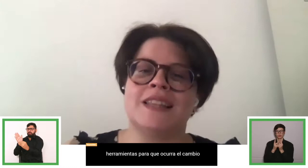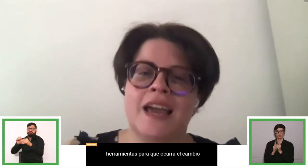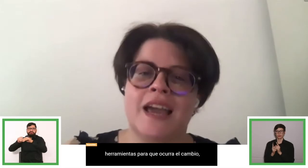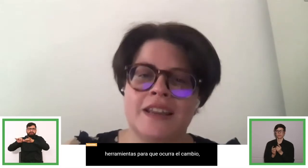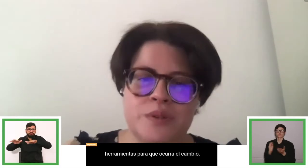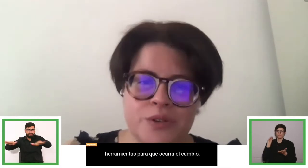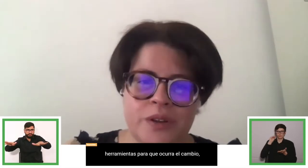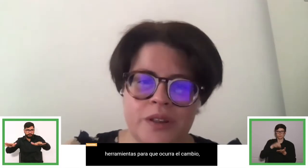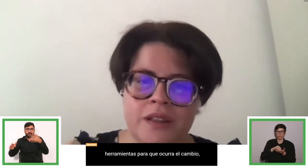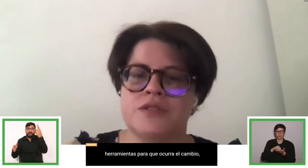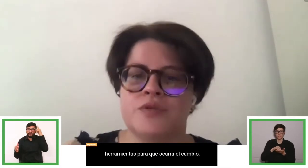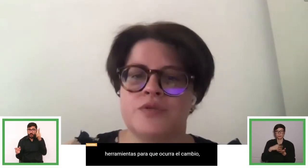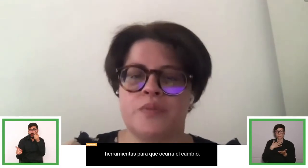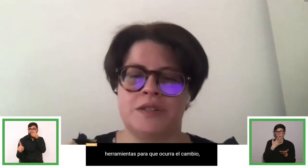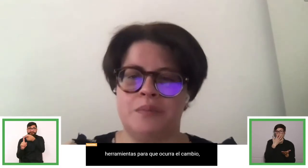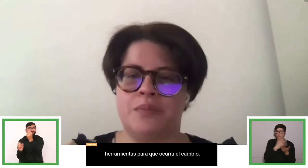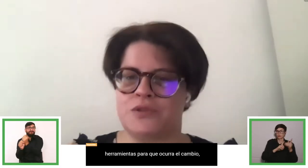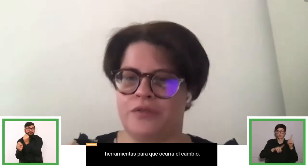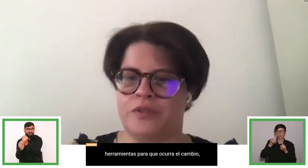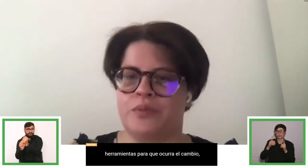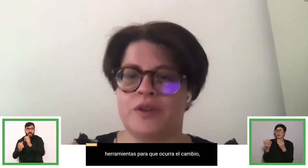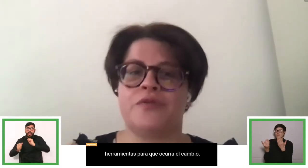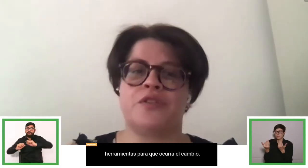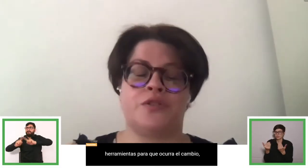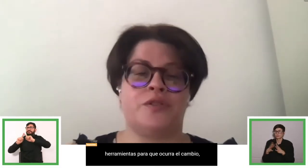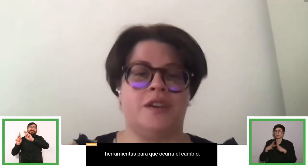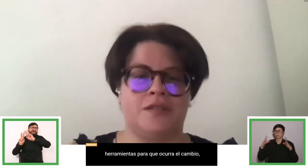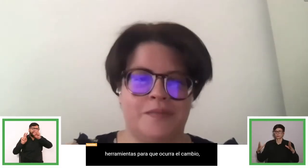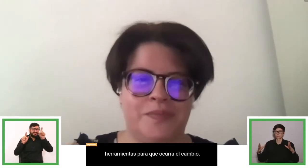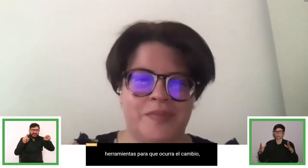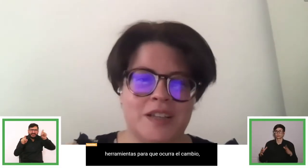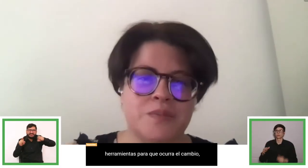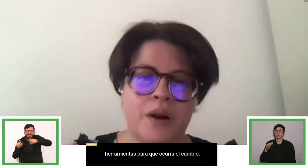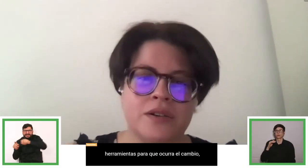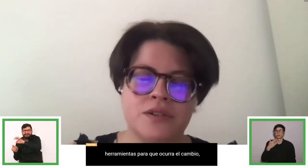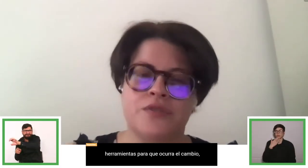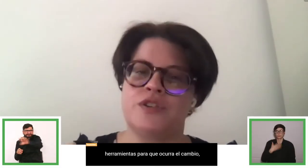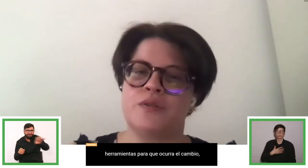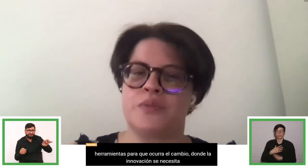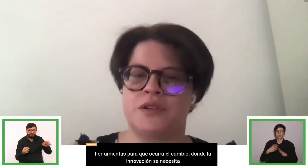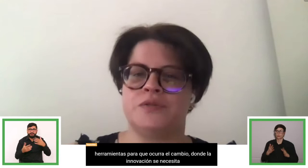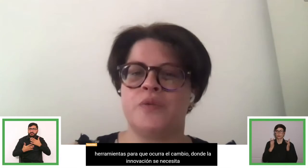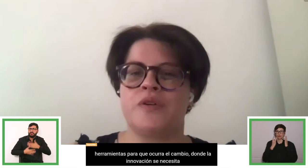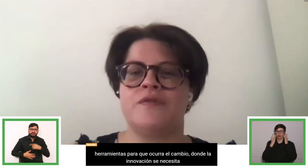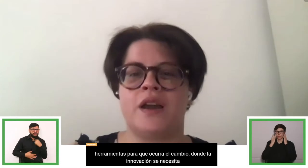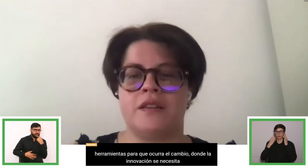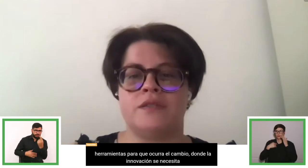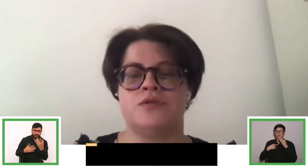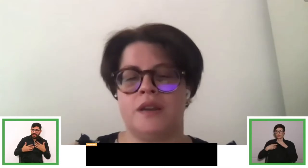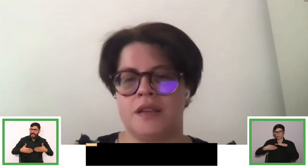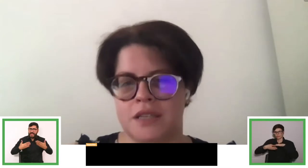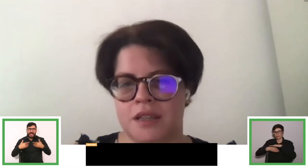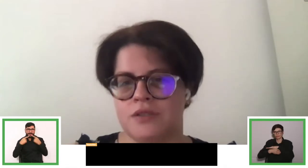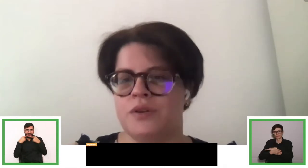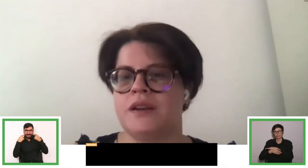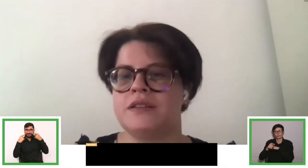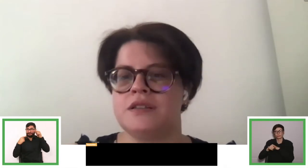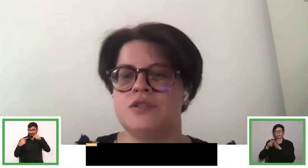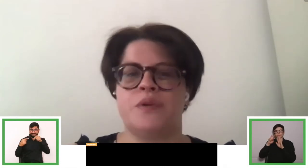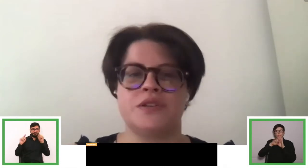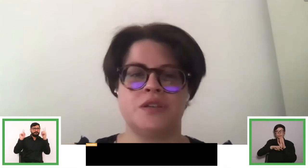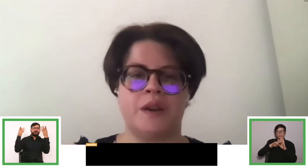se necesita. Estamos muy contentos de ingresar a este proyecto profesional.